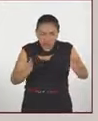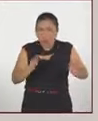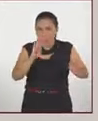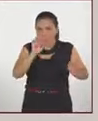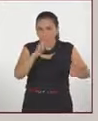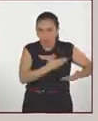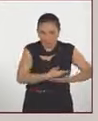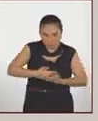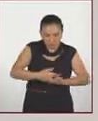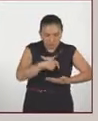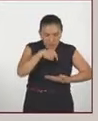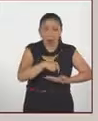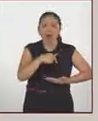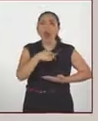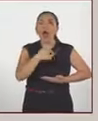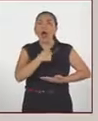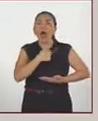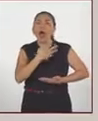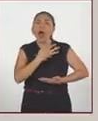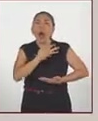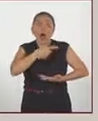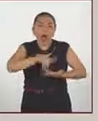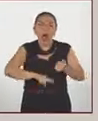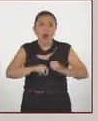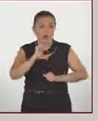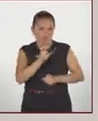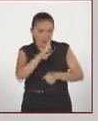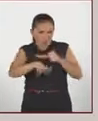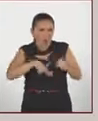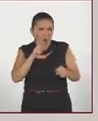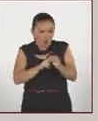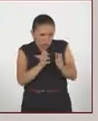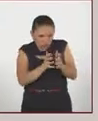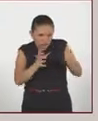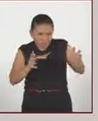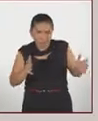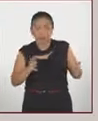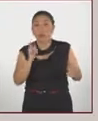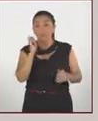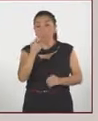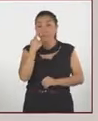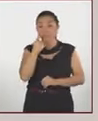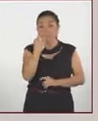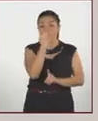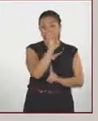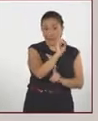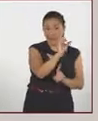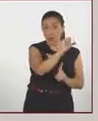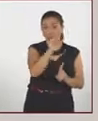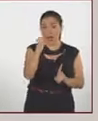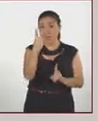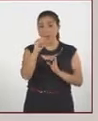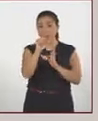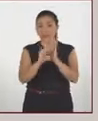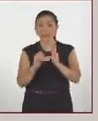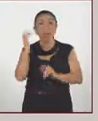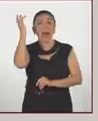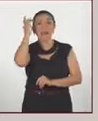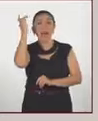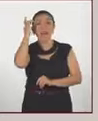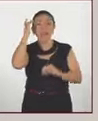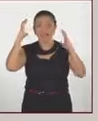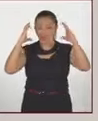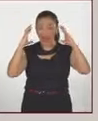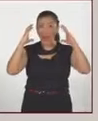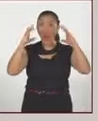los pacientes o de los estudiantes es normal. Es decir, de 0 a 3 meses el control cefálico, que es esto